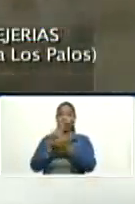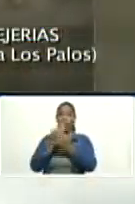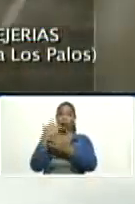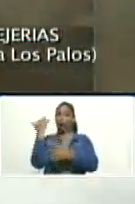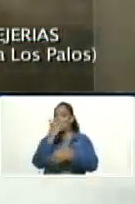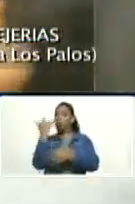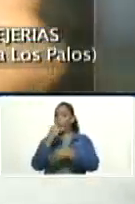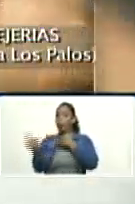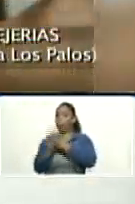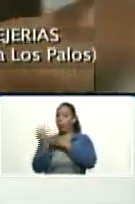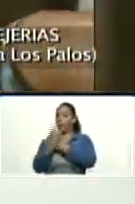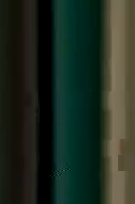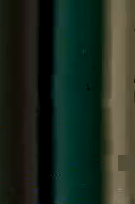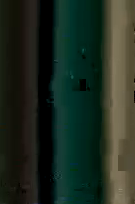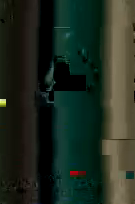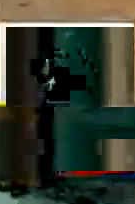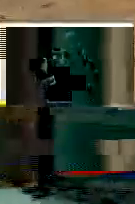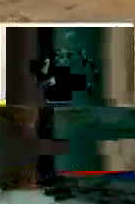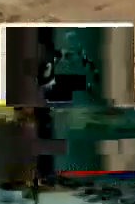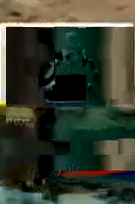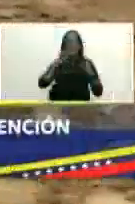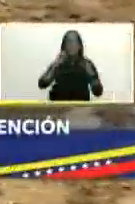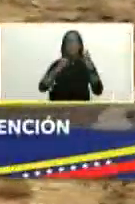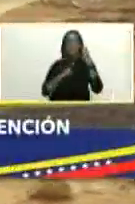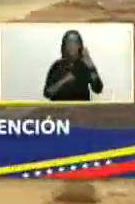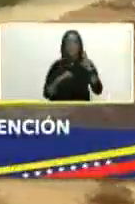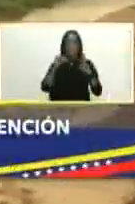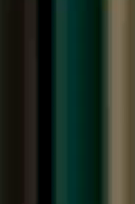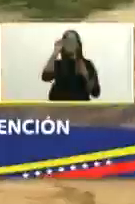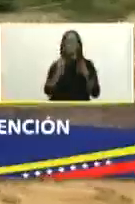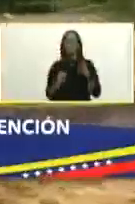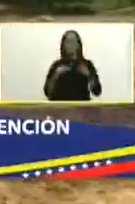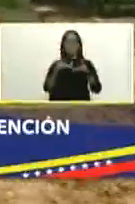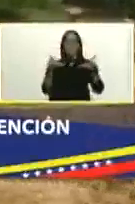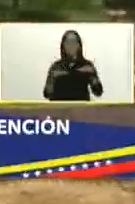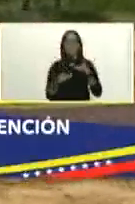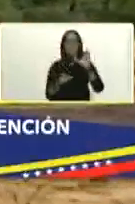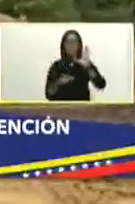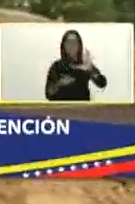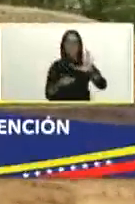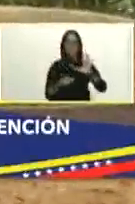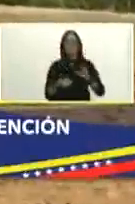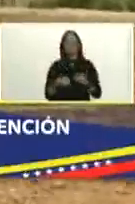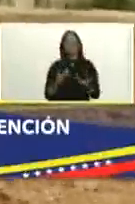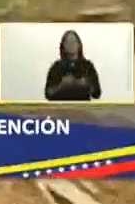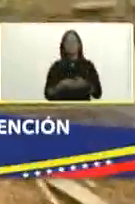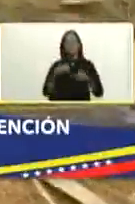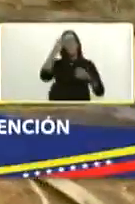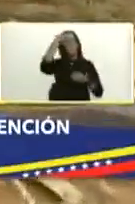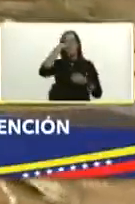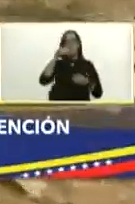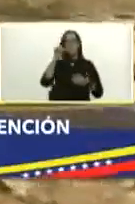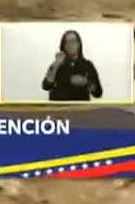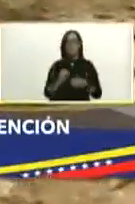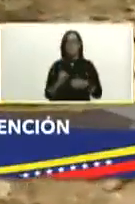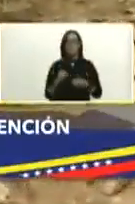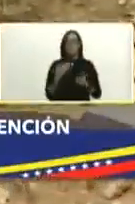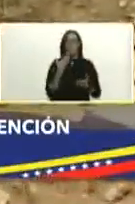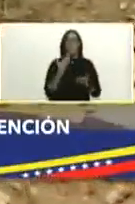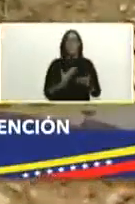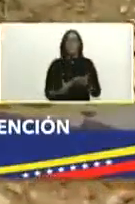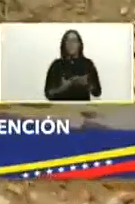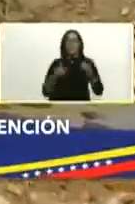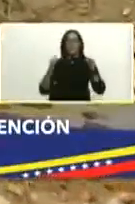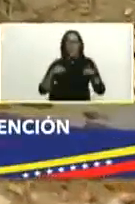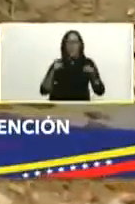llegó esta emergencia. ...del lago y de los pueblos del sur. Eso va a permitir que aquí se